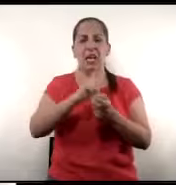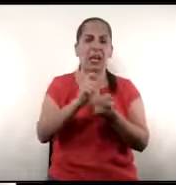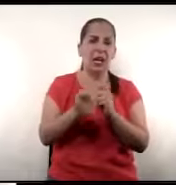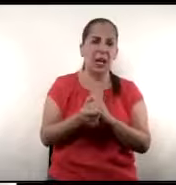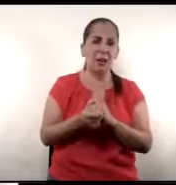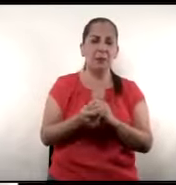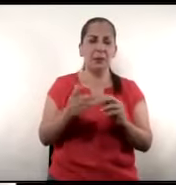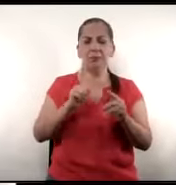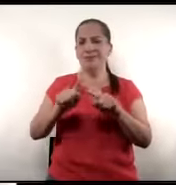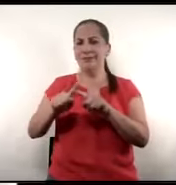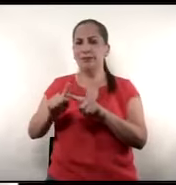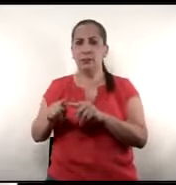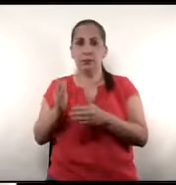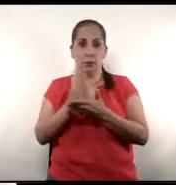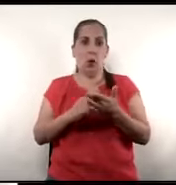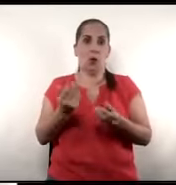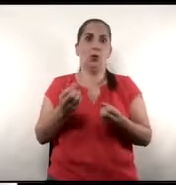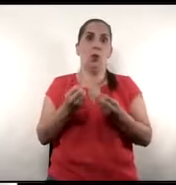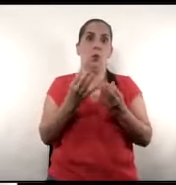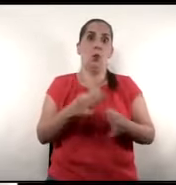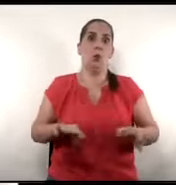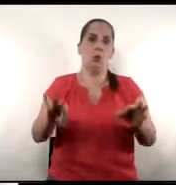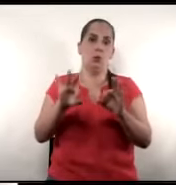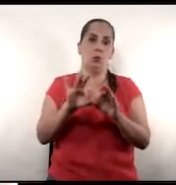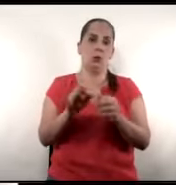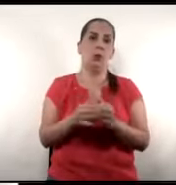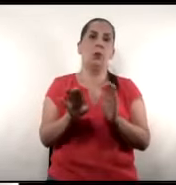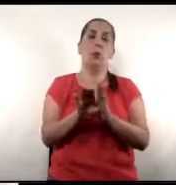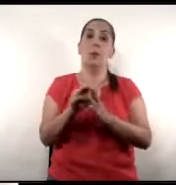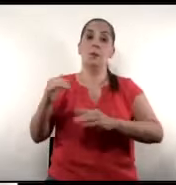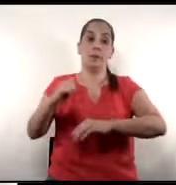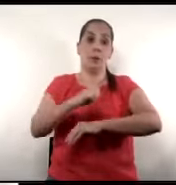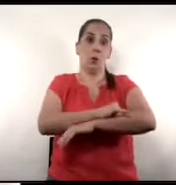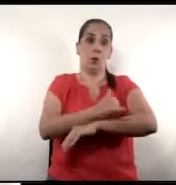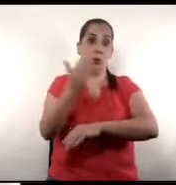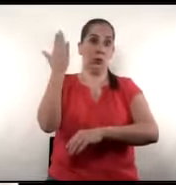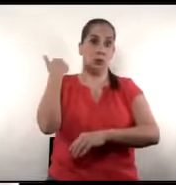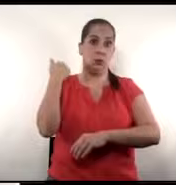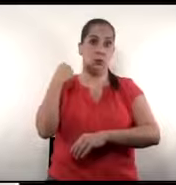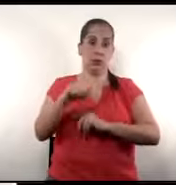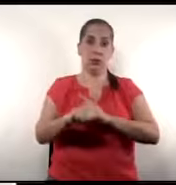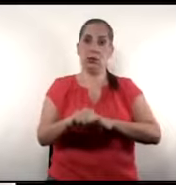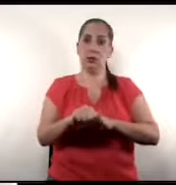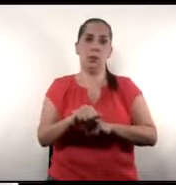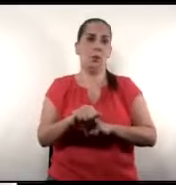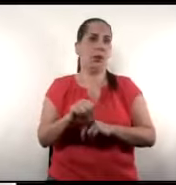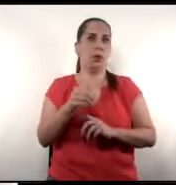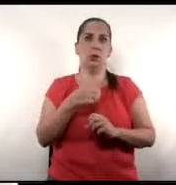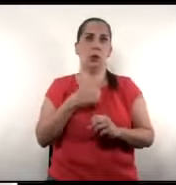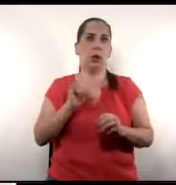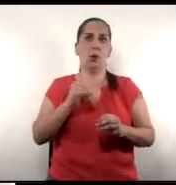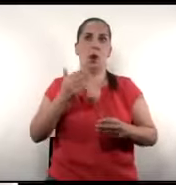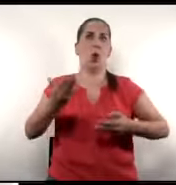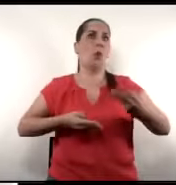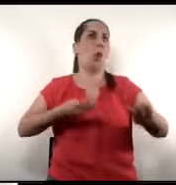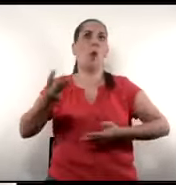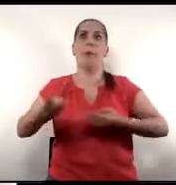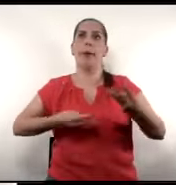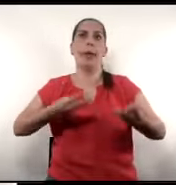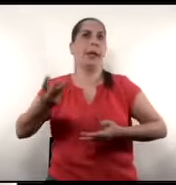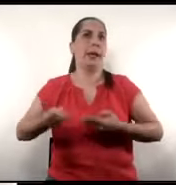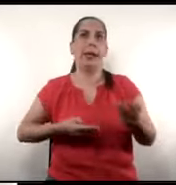¿verdad? Pero había algunas que eran muy sustanciales. El aeropuerto en aquel momento era un mercado persa y un prostíbulo a